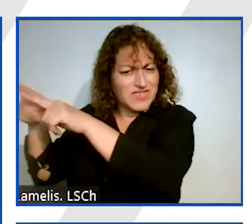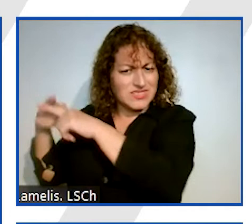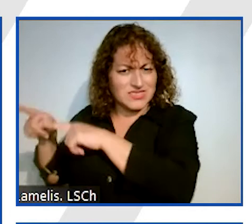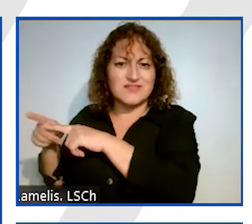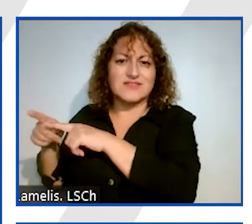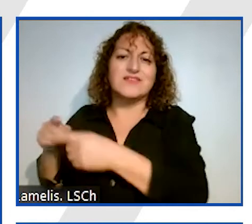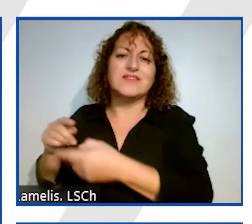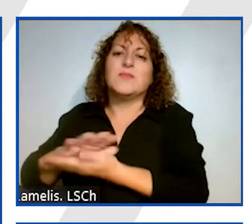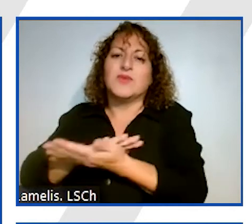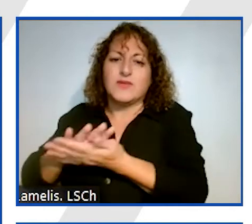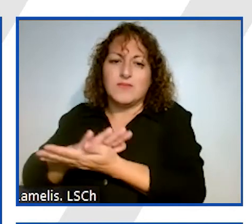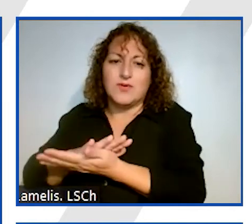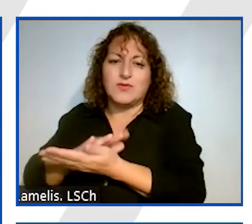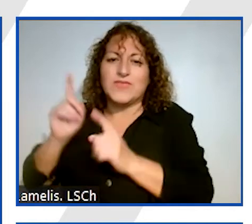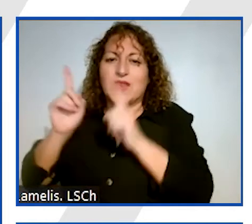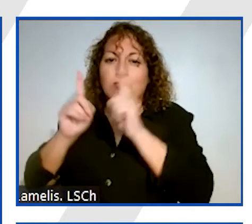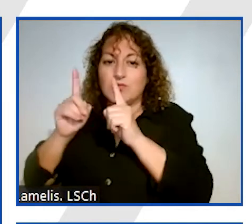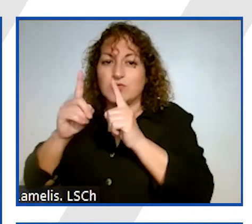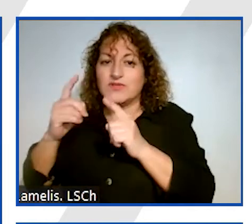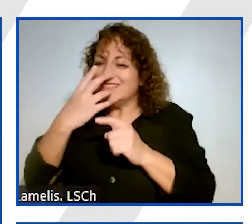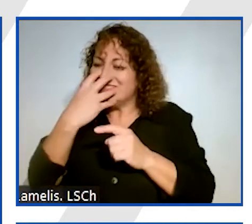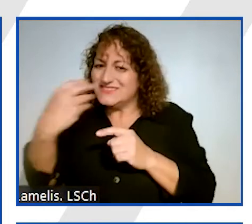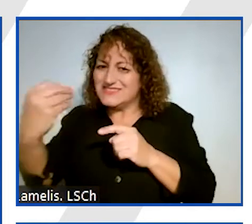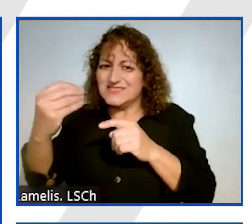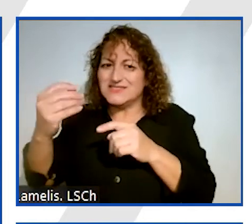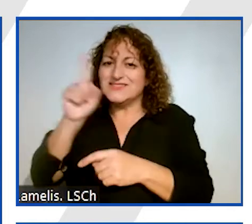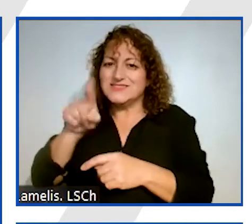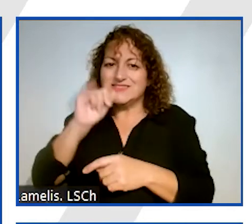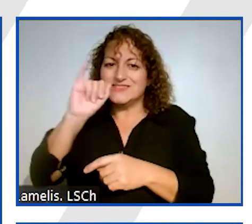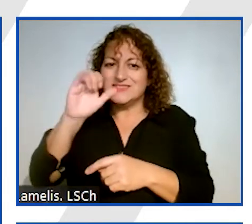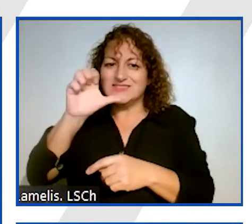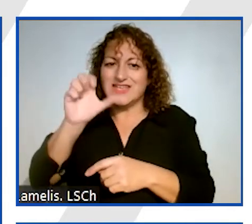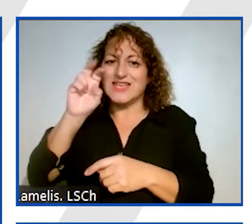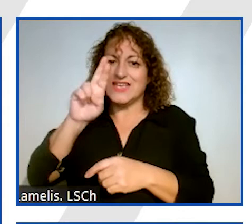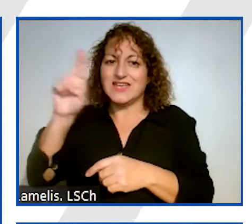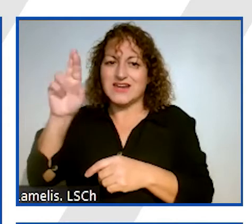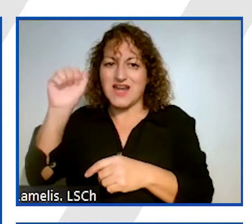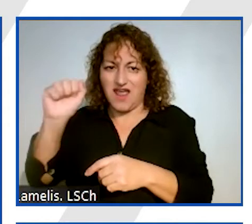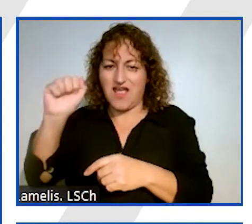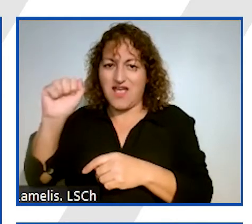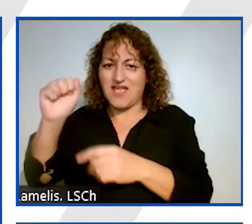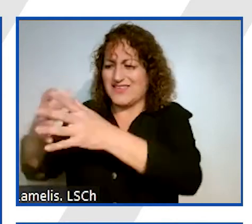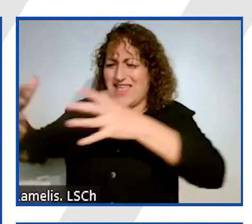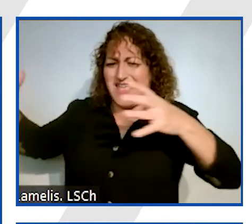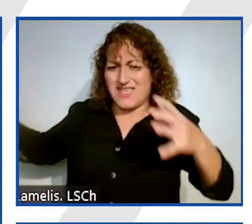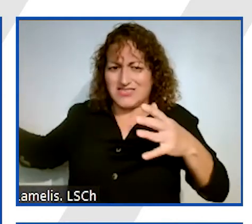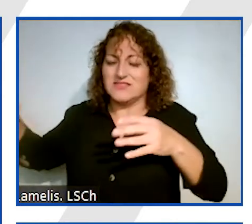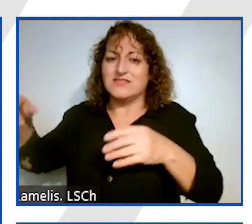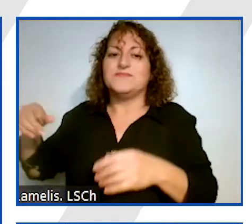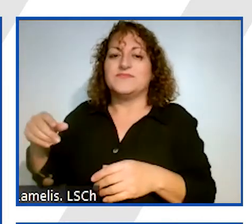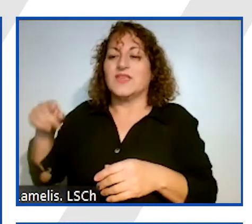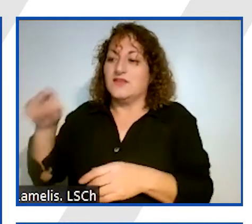ejemplo, estos grandes peces sierra que están en la costa, que se convertían no solamente en alimentos, sino